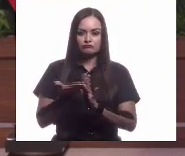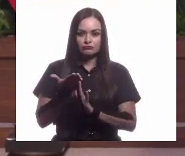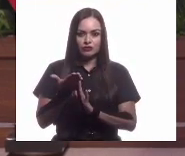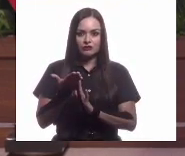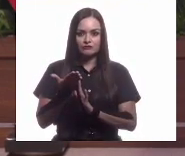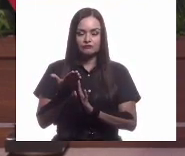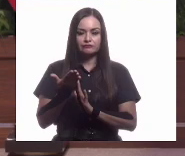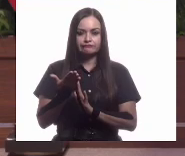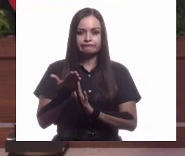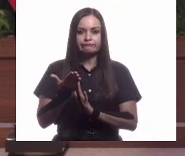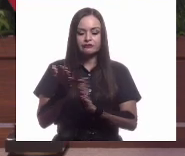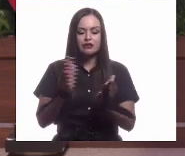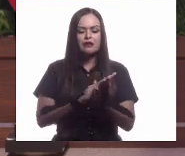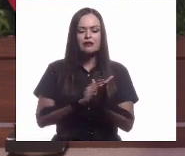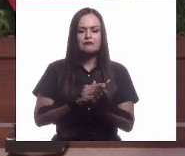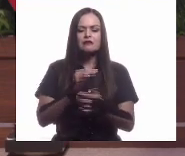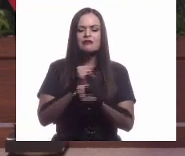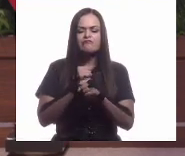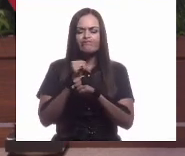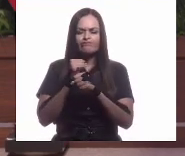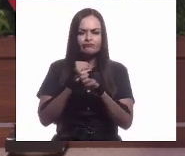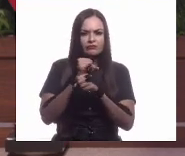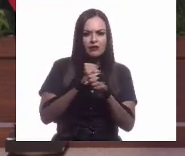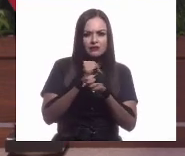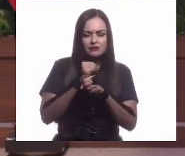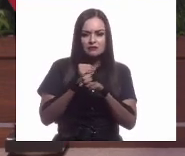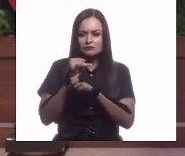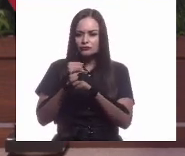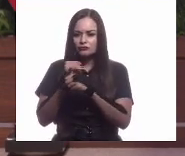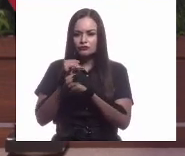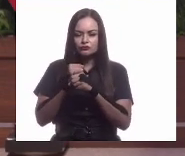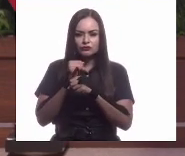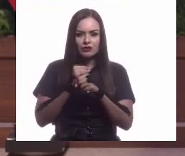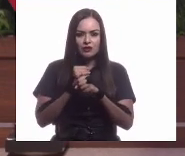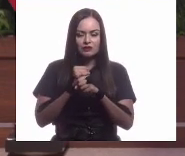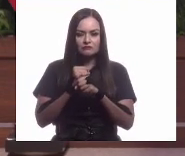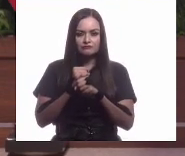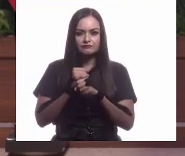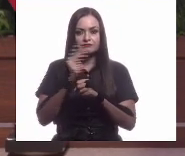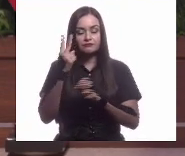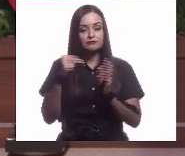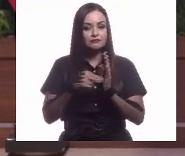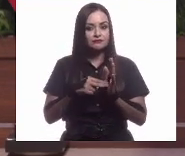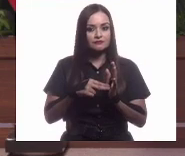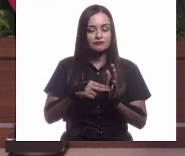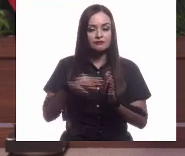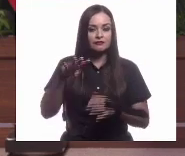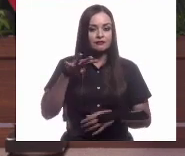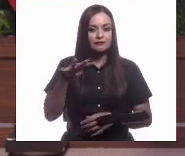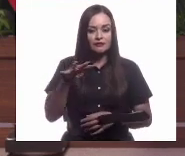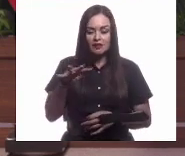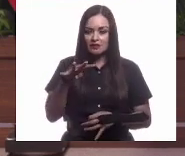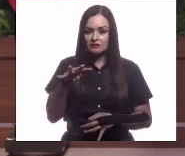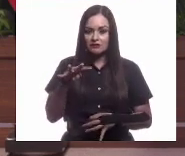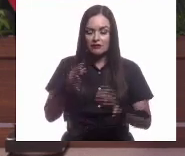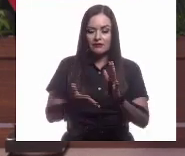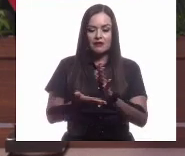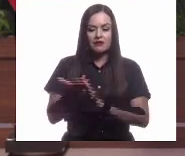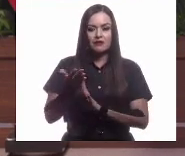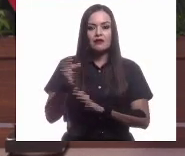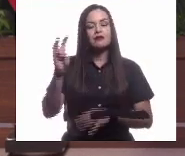de carpetas de investigación respecto a 2017. Y en lo que va de este año, registramos un incremento